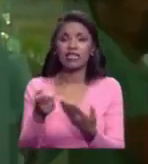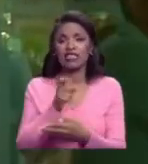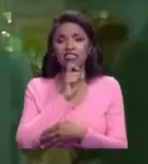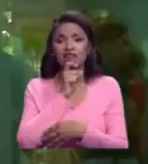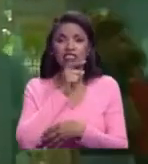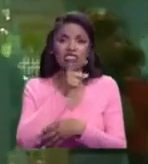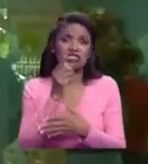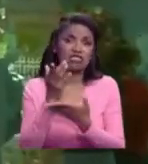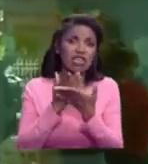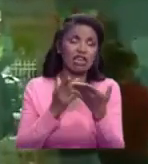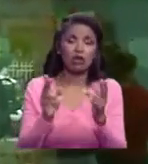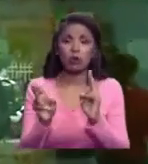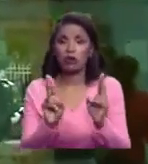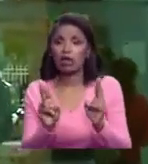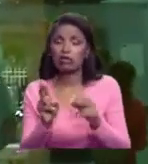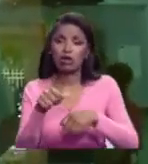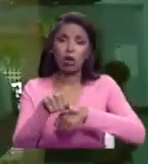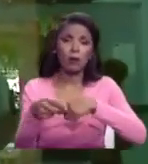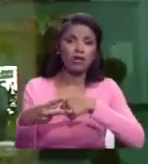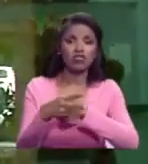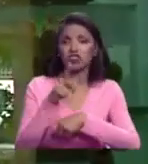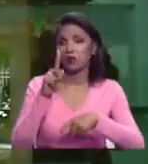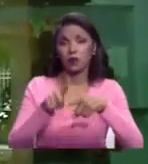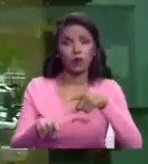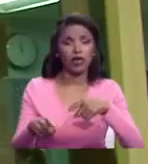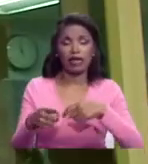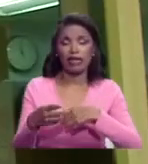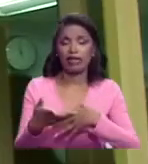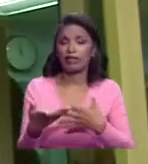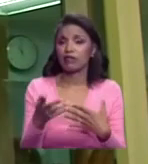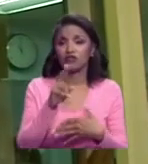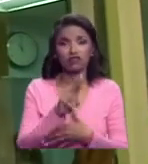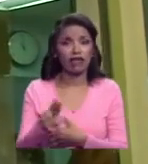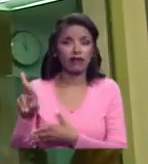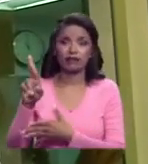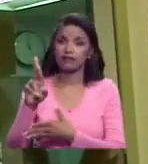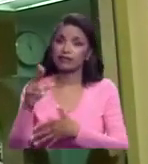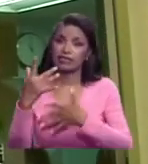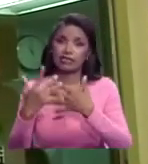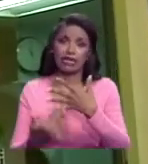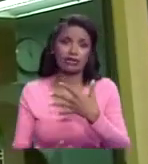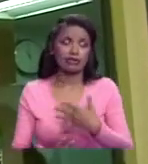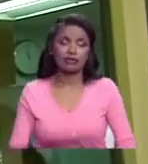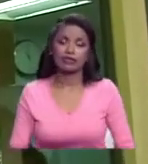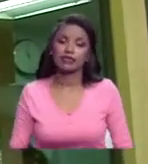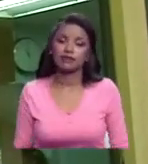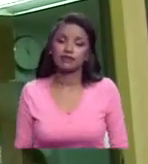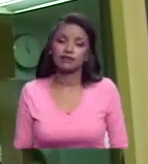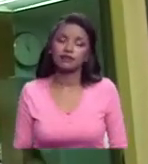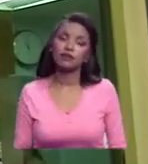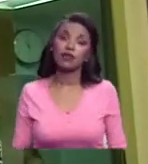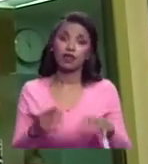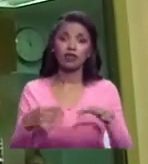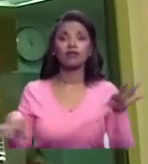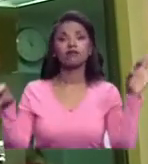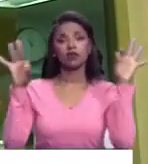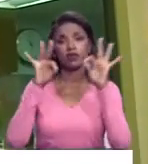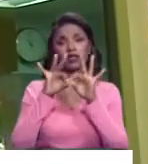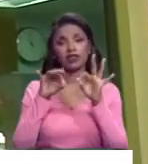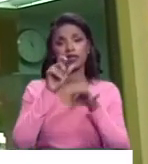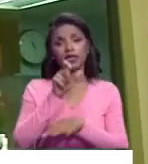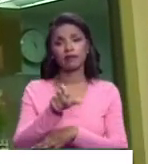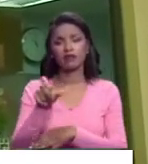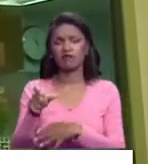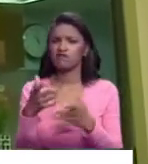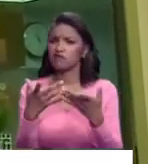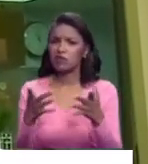completo al resto de la población del área de aquí de Chitré y Azuero. Para el banco de sangre es importante que todas las personas